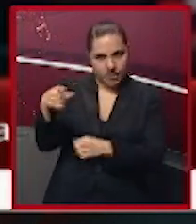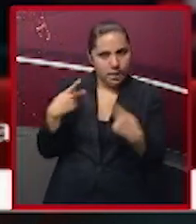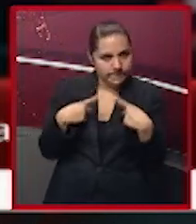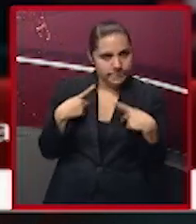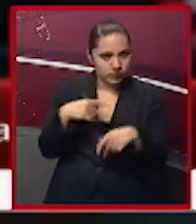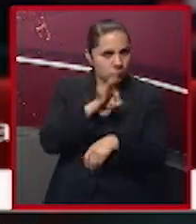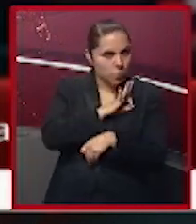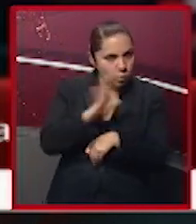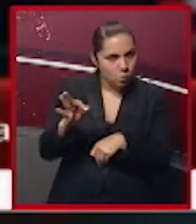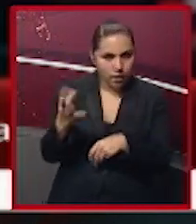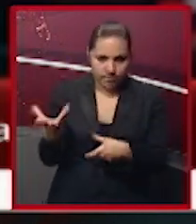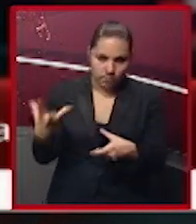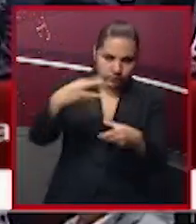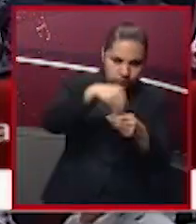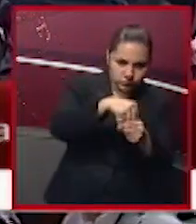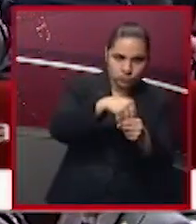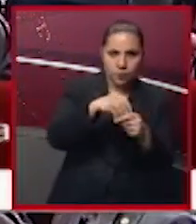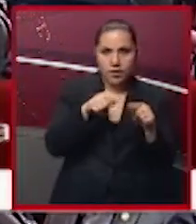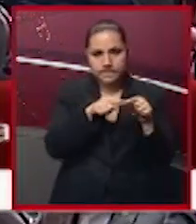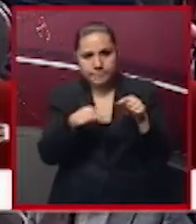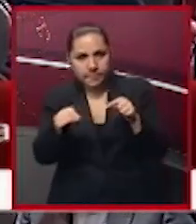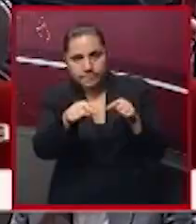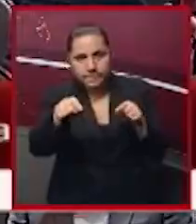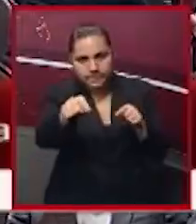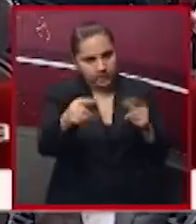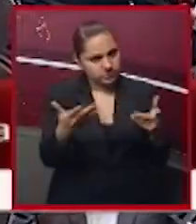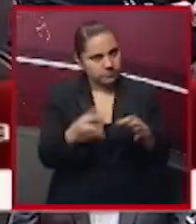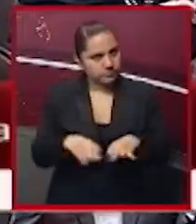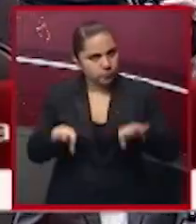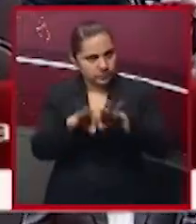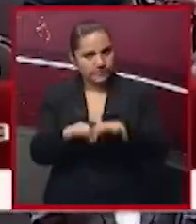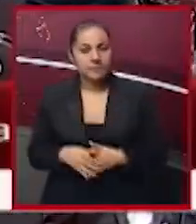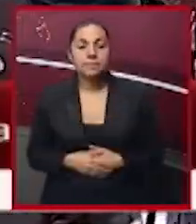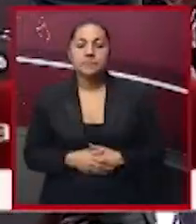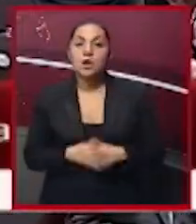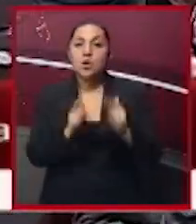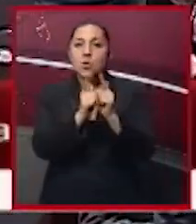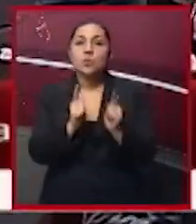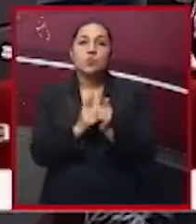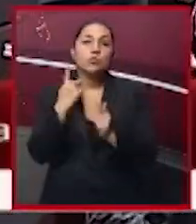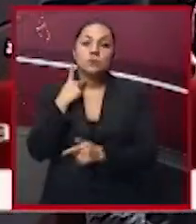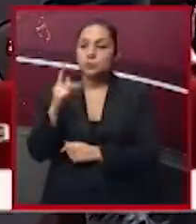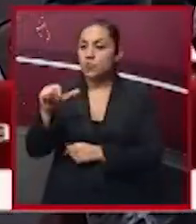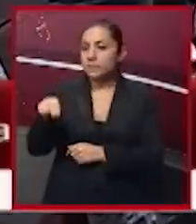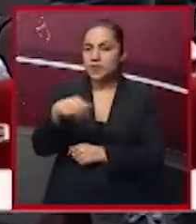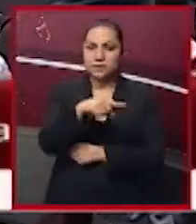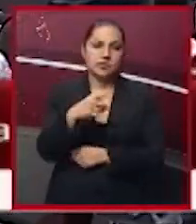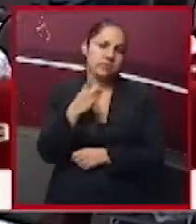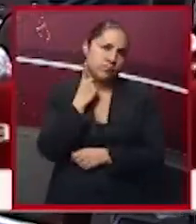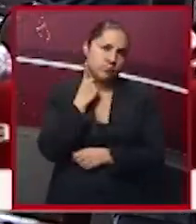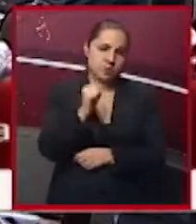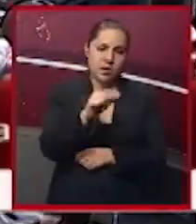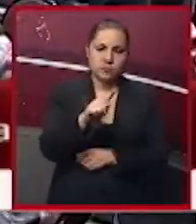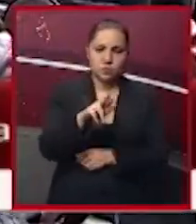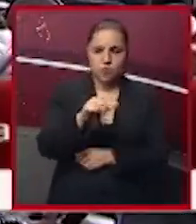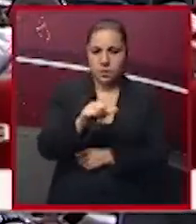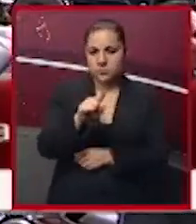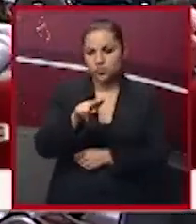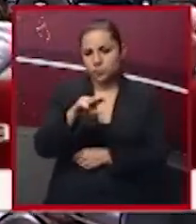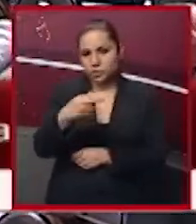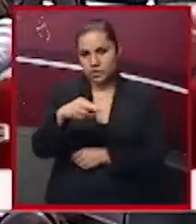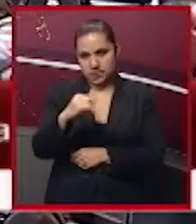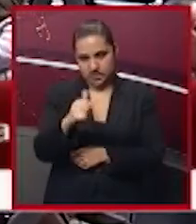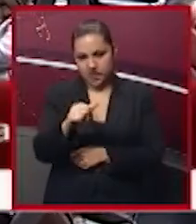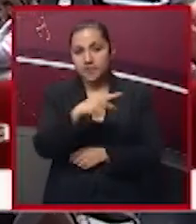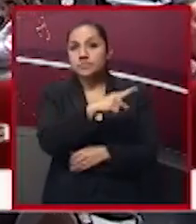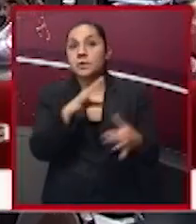con opciones de movilidad. Por Acción Nacional, el diputado Javier Azuara Zúñiga señaló que la política social de